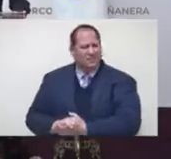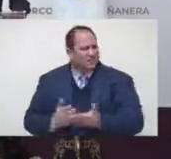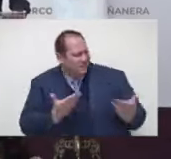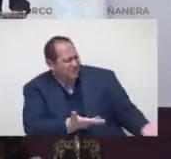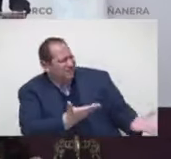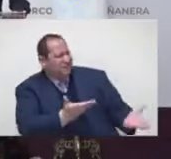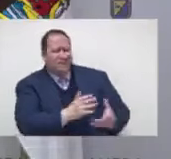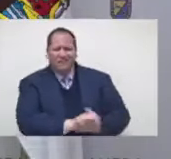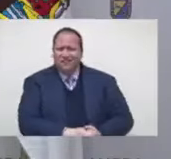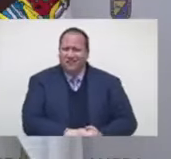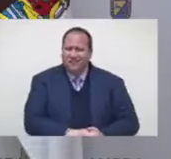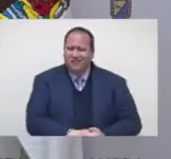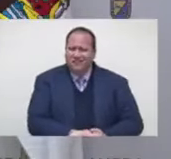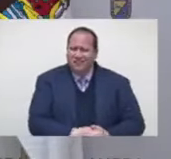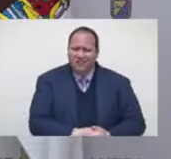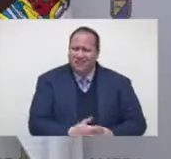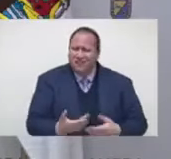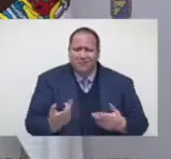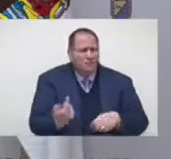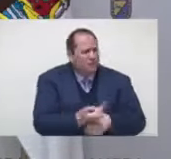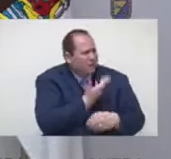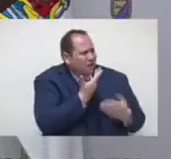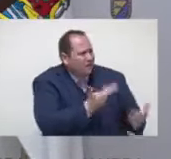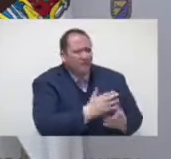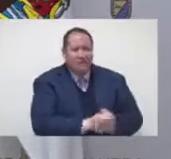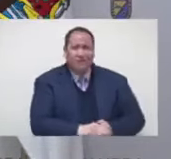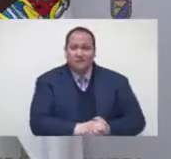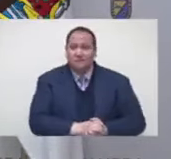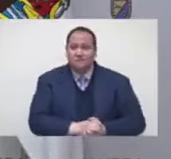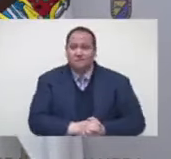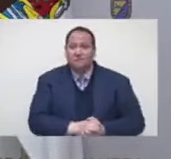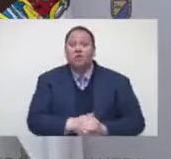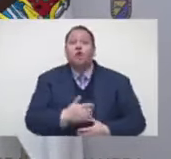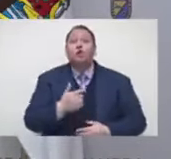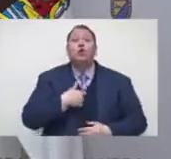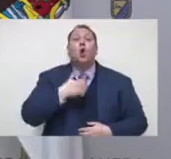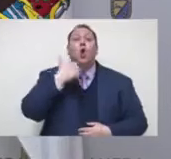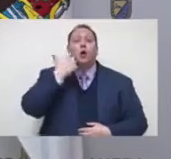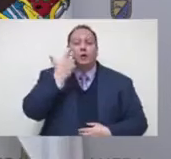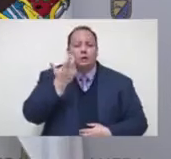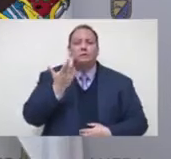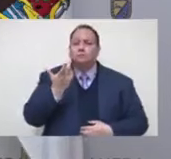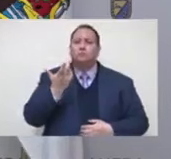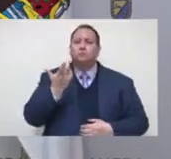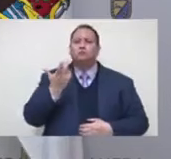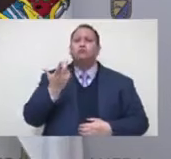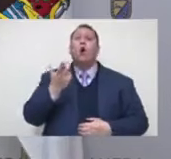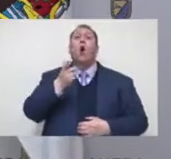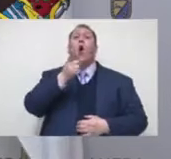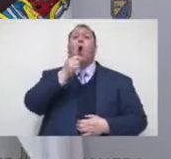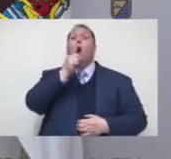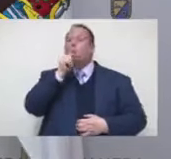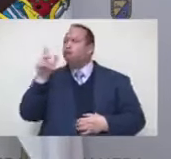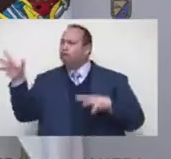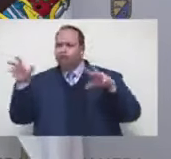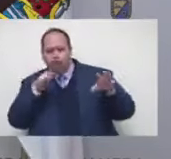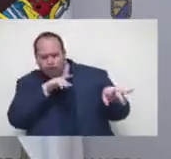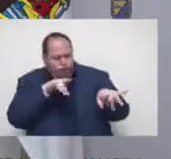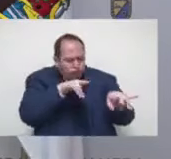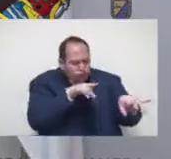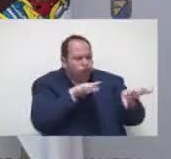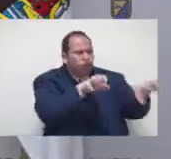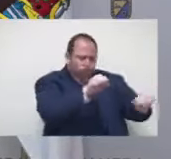colmo. ¿No? ¿Qué opinión le merece eso? Yo quiero agradecerle a los elementos de la